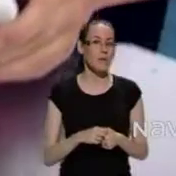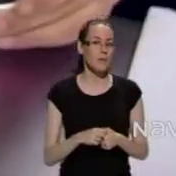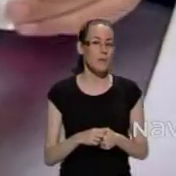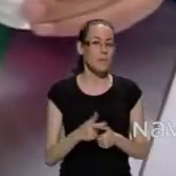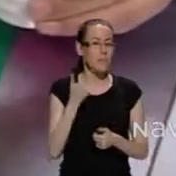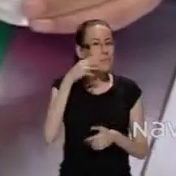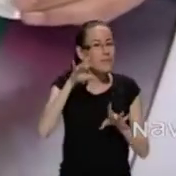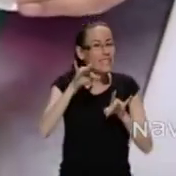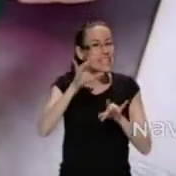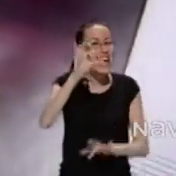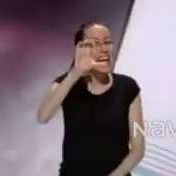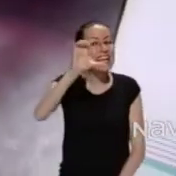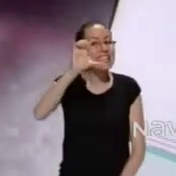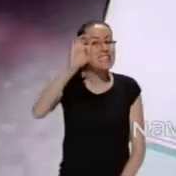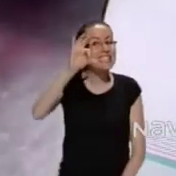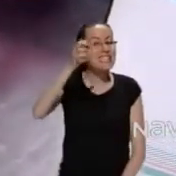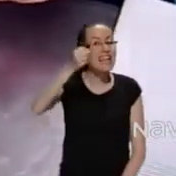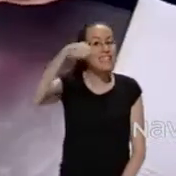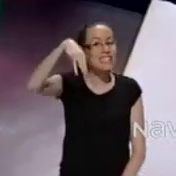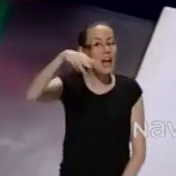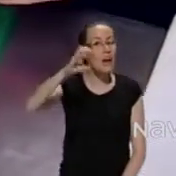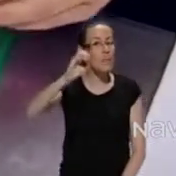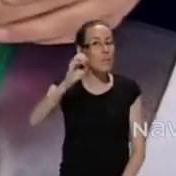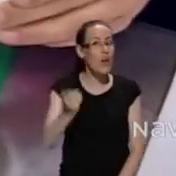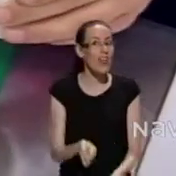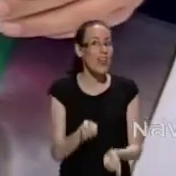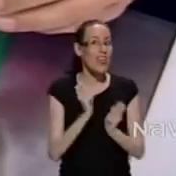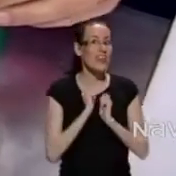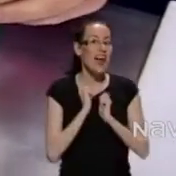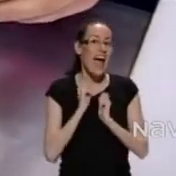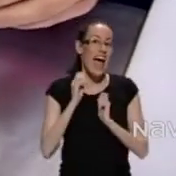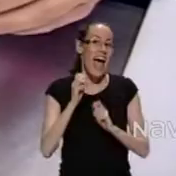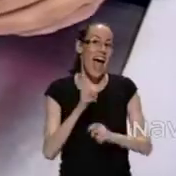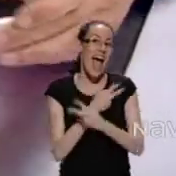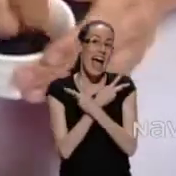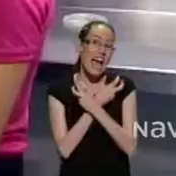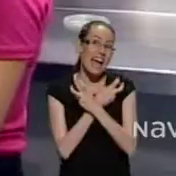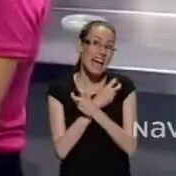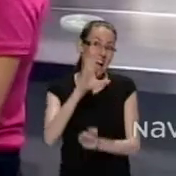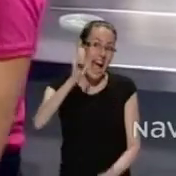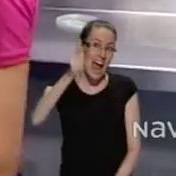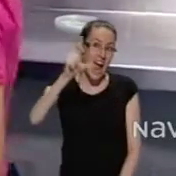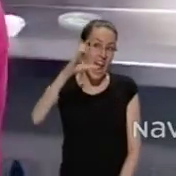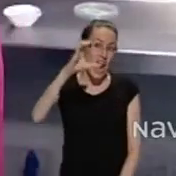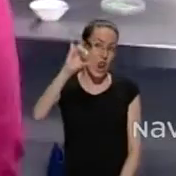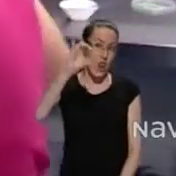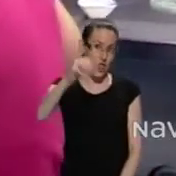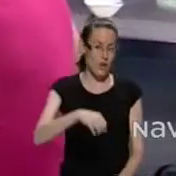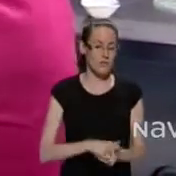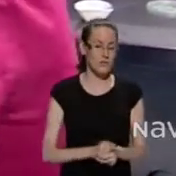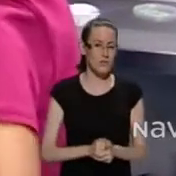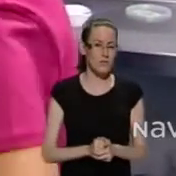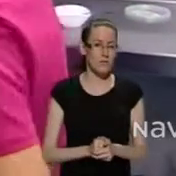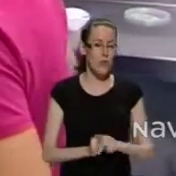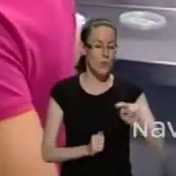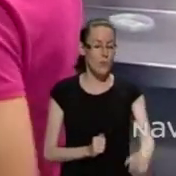nos van a dar aporte de calcio y también un toque crujiente en la comida. Lo siguiente importante, pues sería